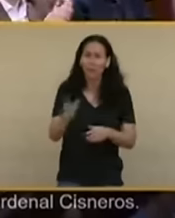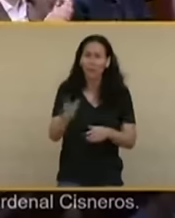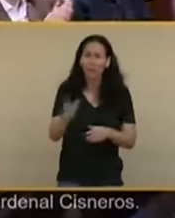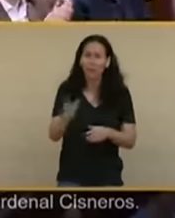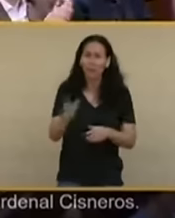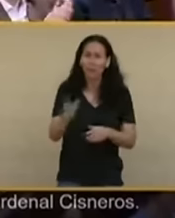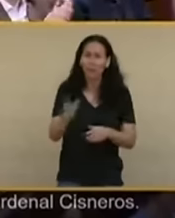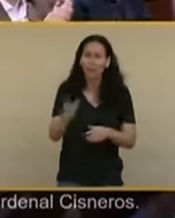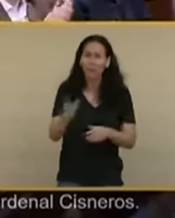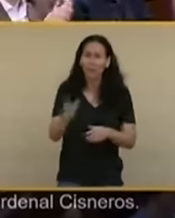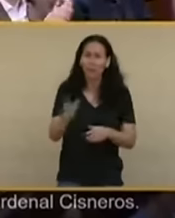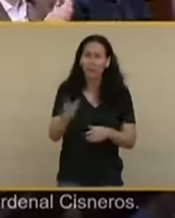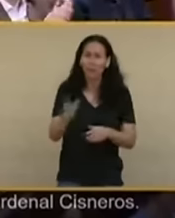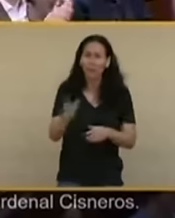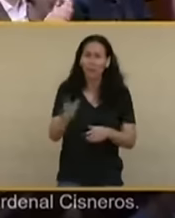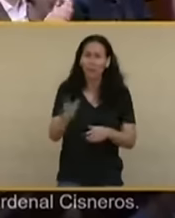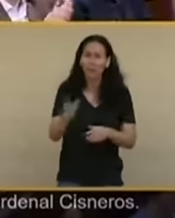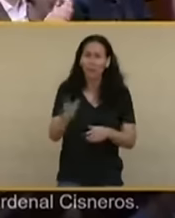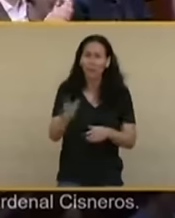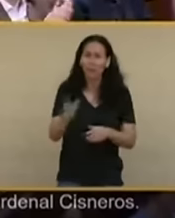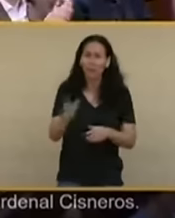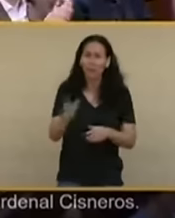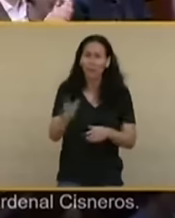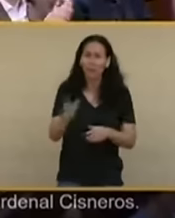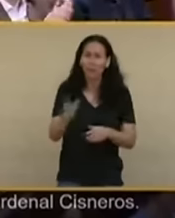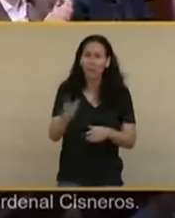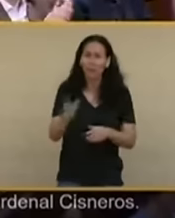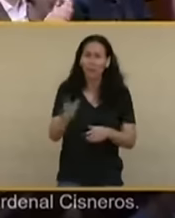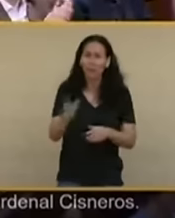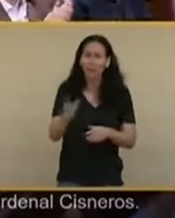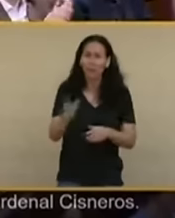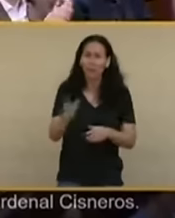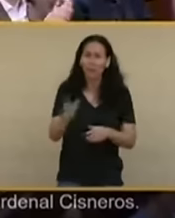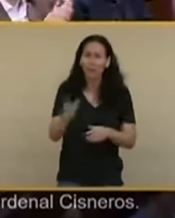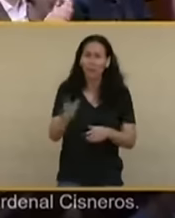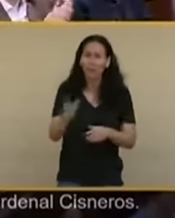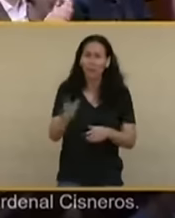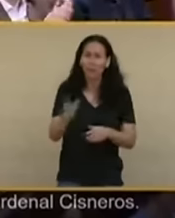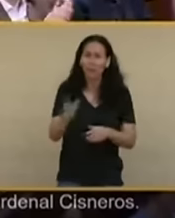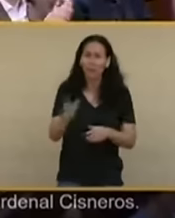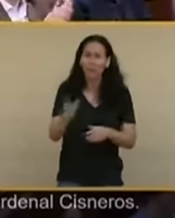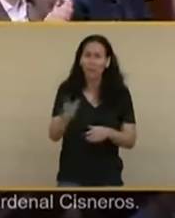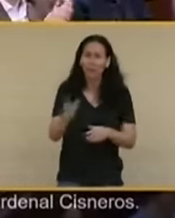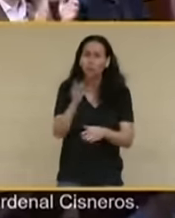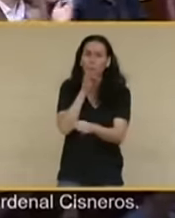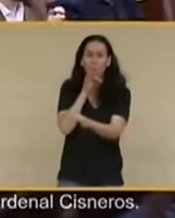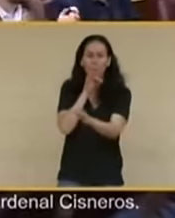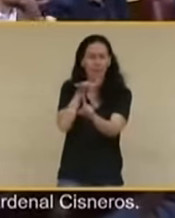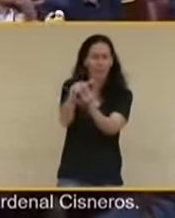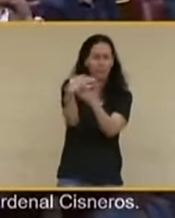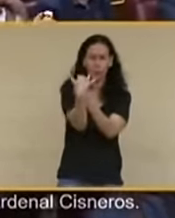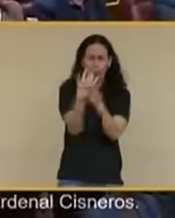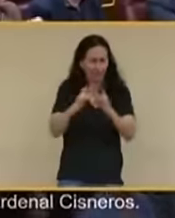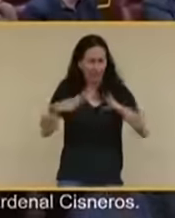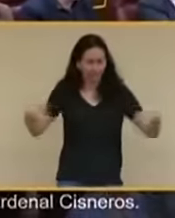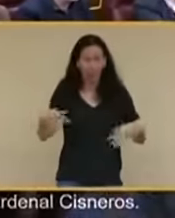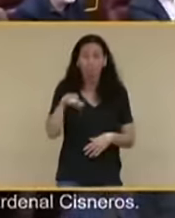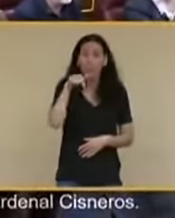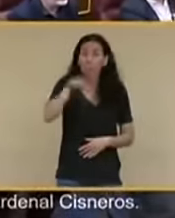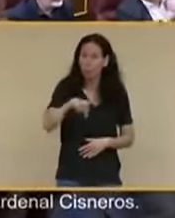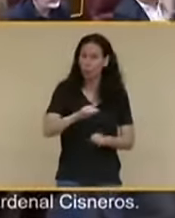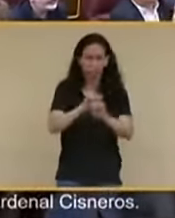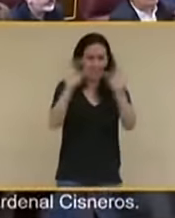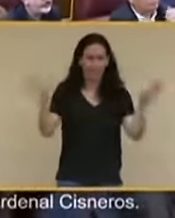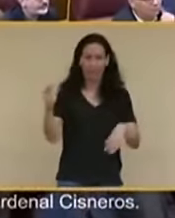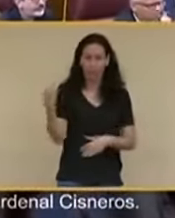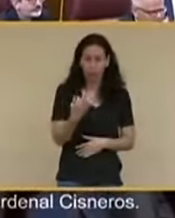nefasto, un discurso que es lamentable, un discurso de odio muy grande que sigue de esta manera. Y si algo queda claro, señorías,